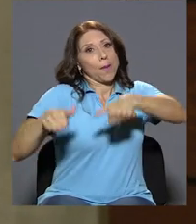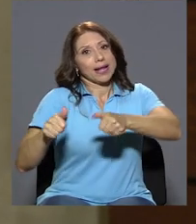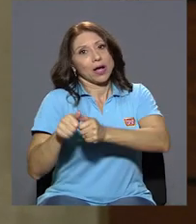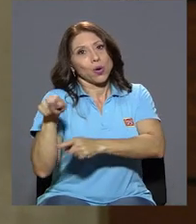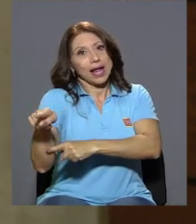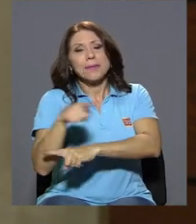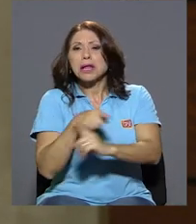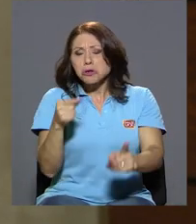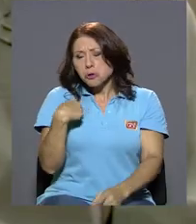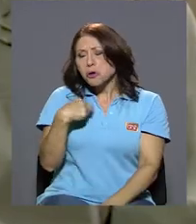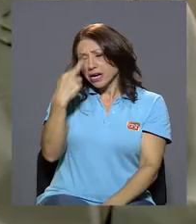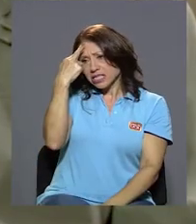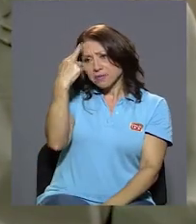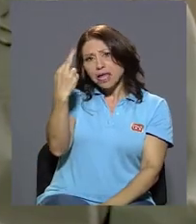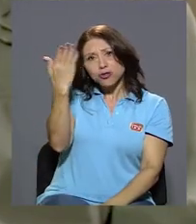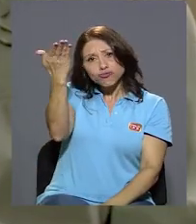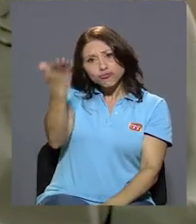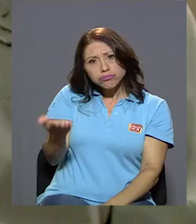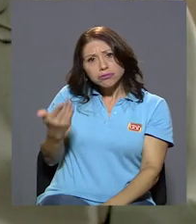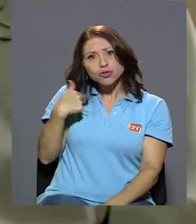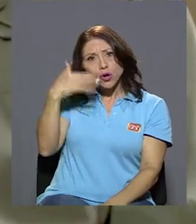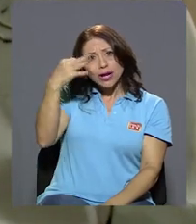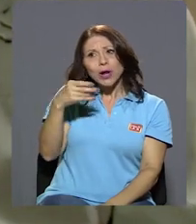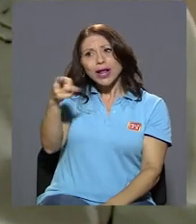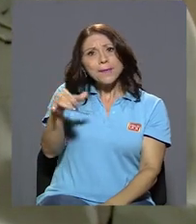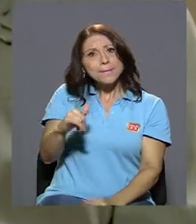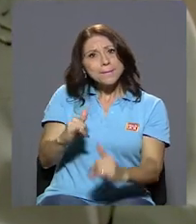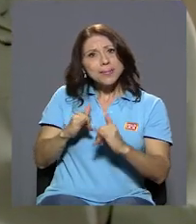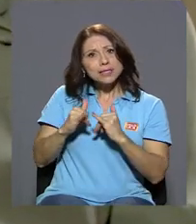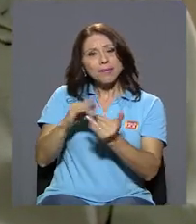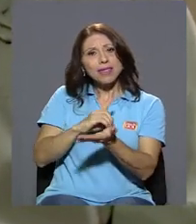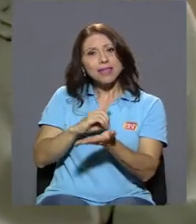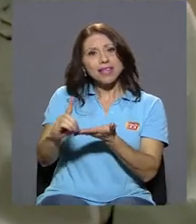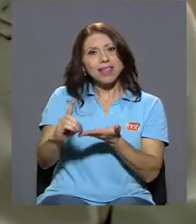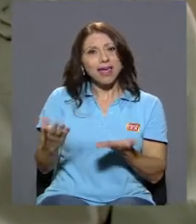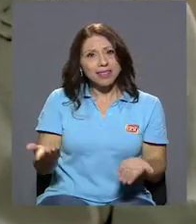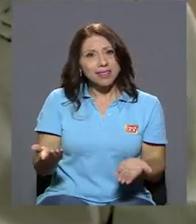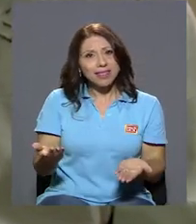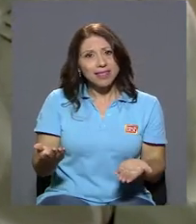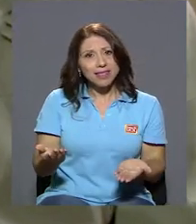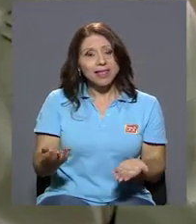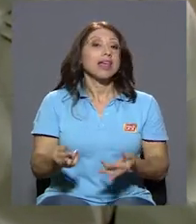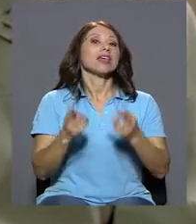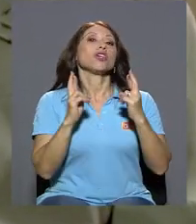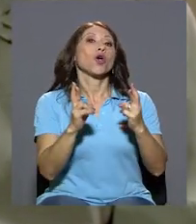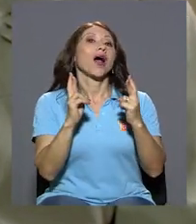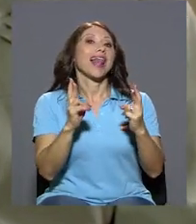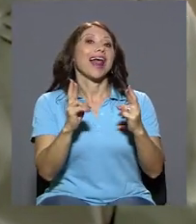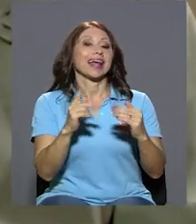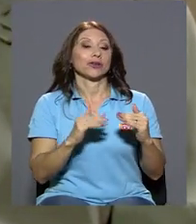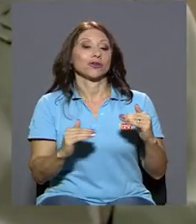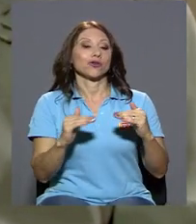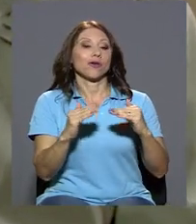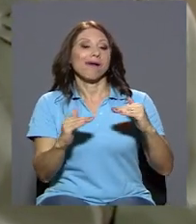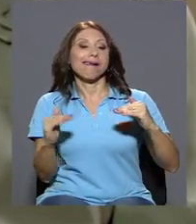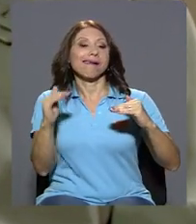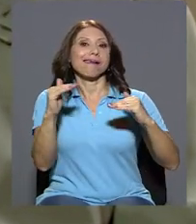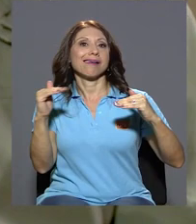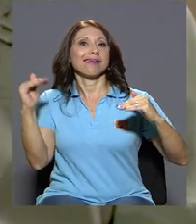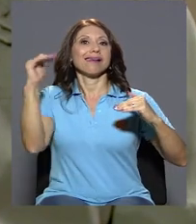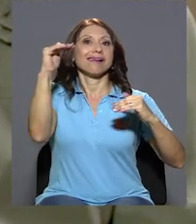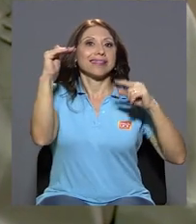pero les doy le respeto y considero que tiene la misma dignidad y ojalá que alcancemos el tercer